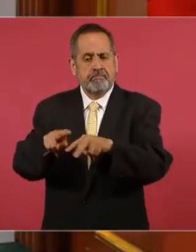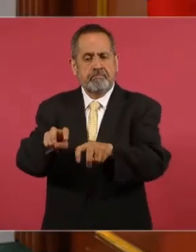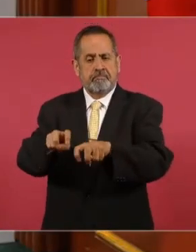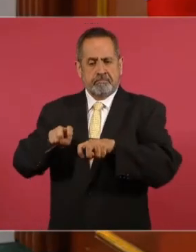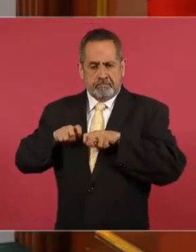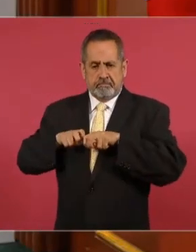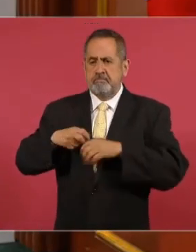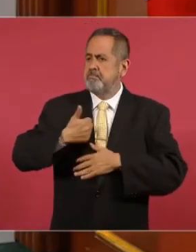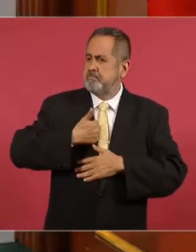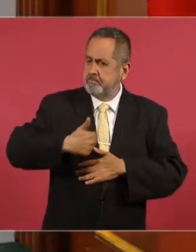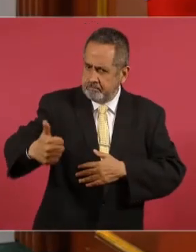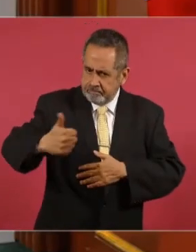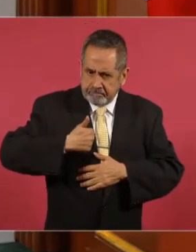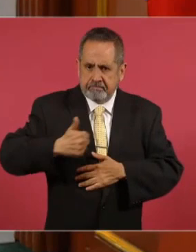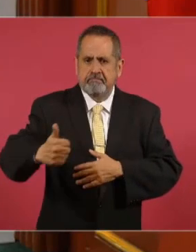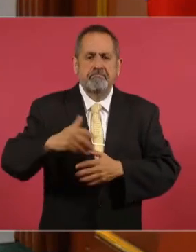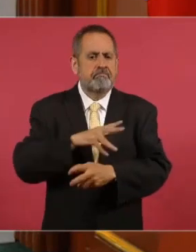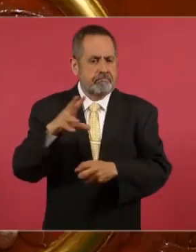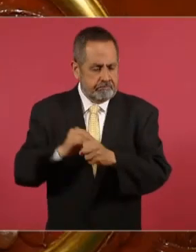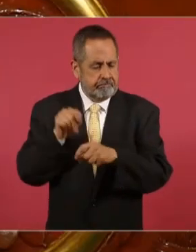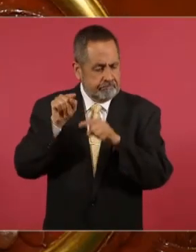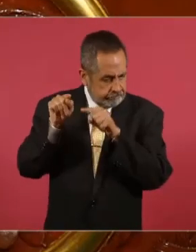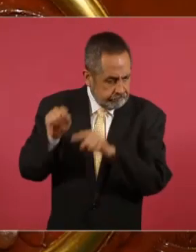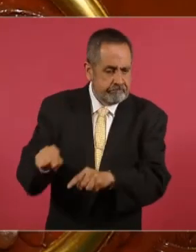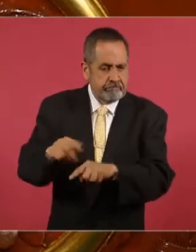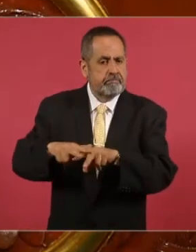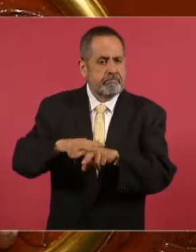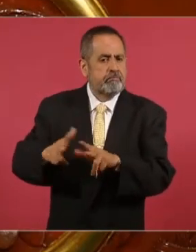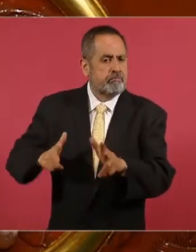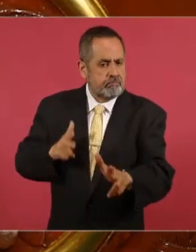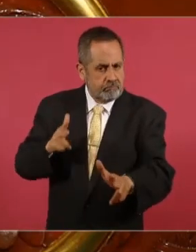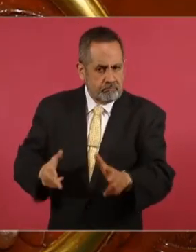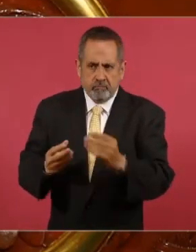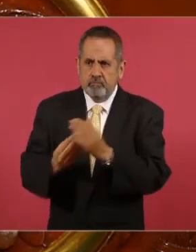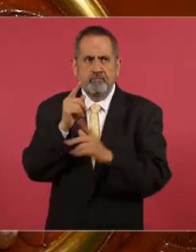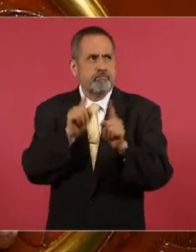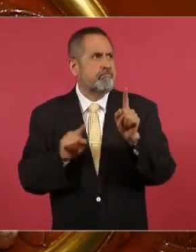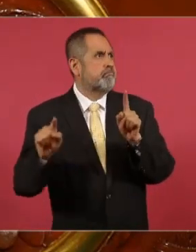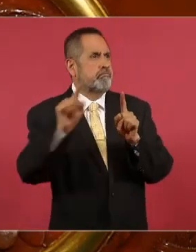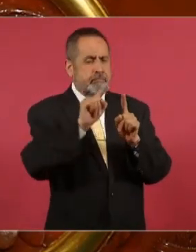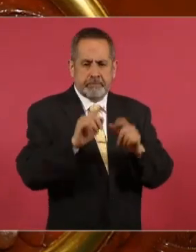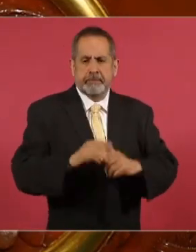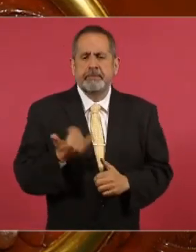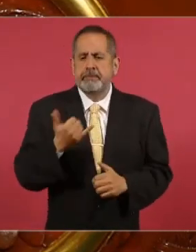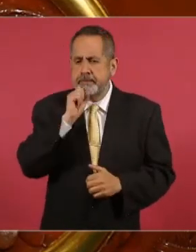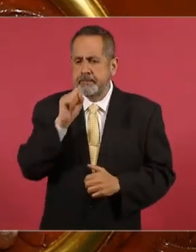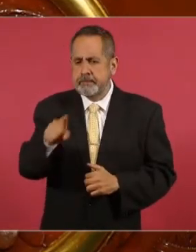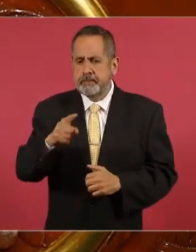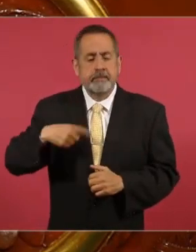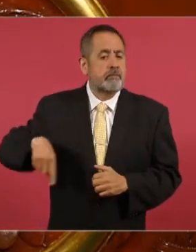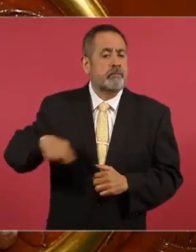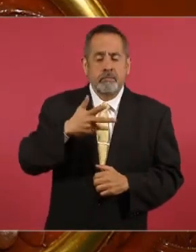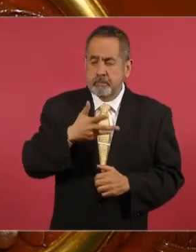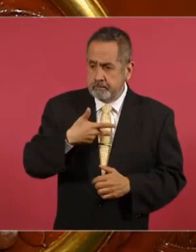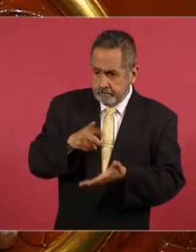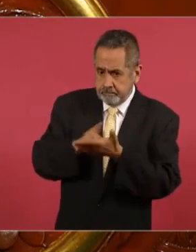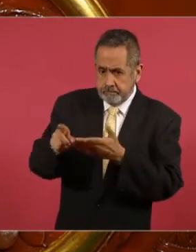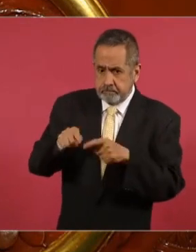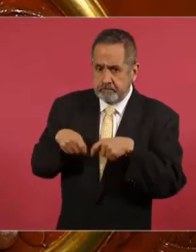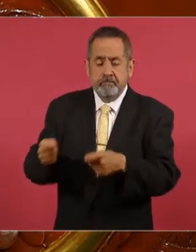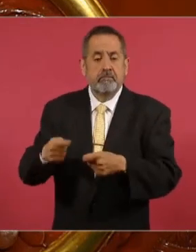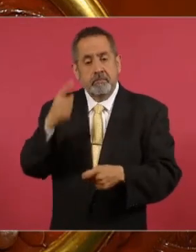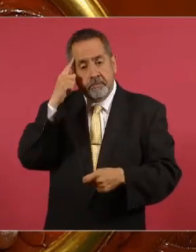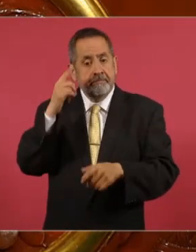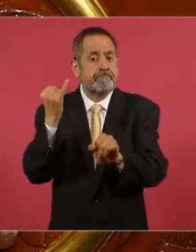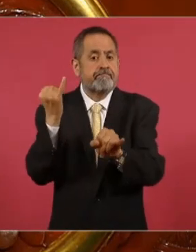Asimismo, el Estado estará obligado a garantizar el derecho del pueblo a los servicios de